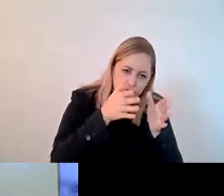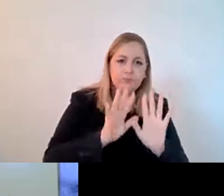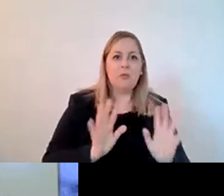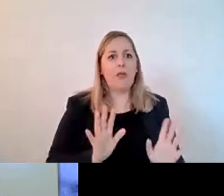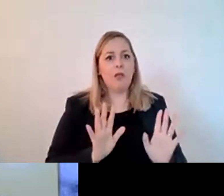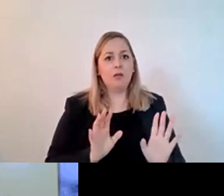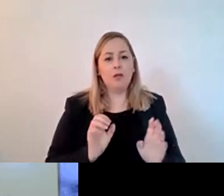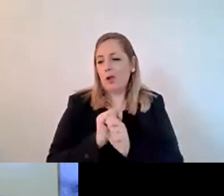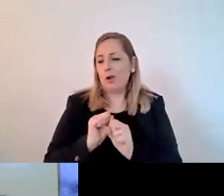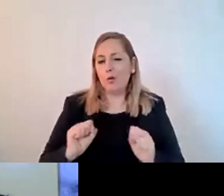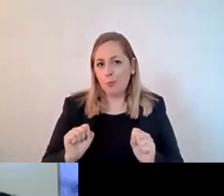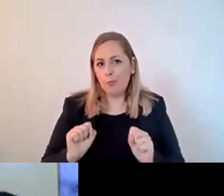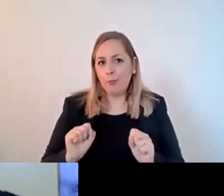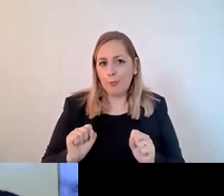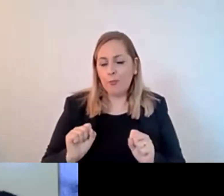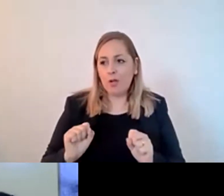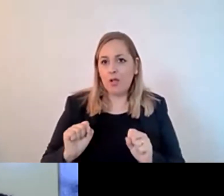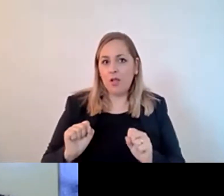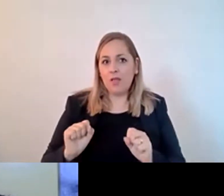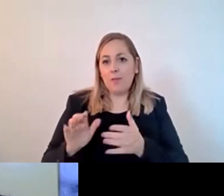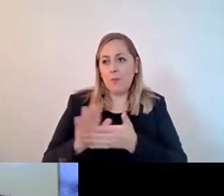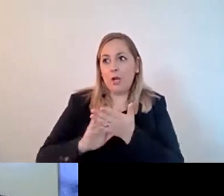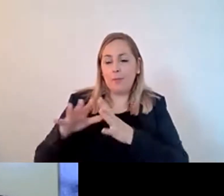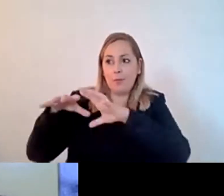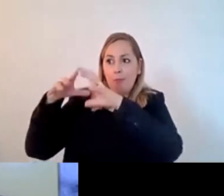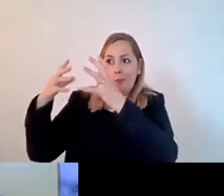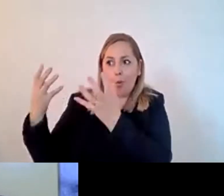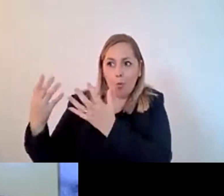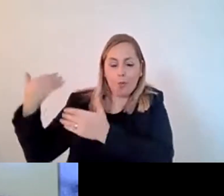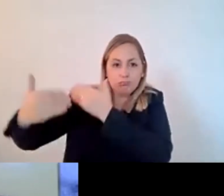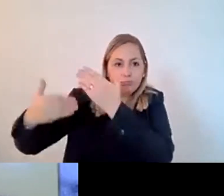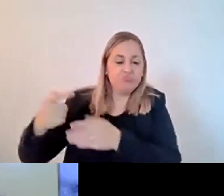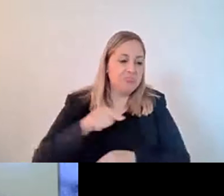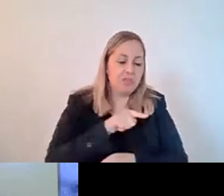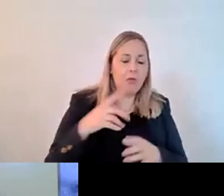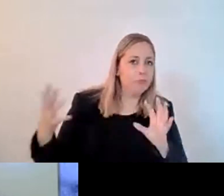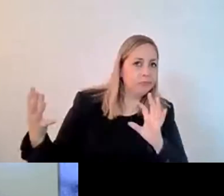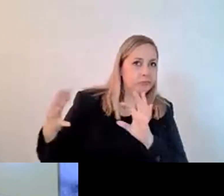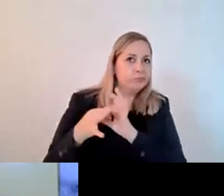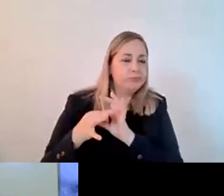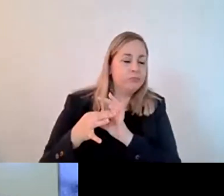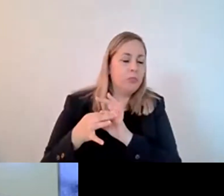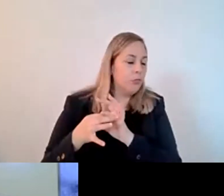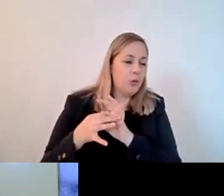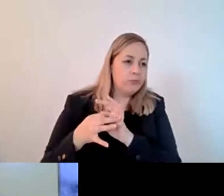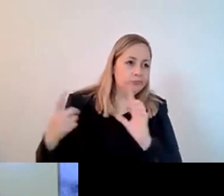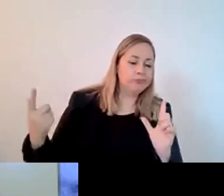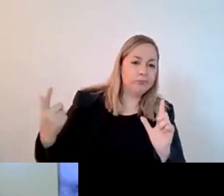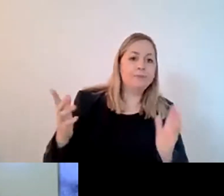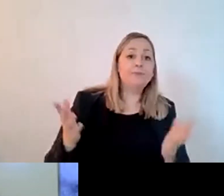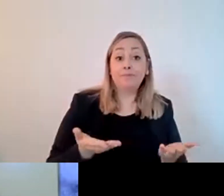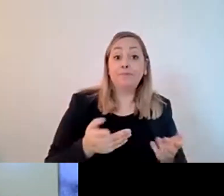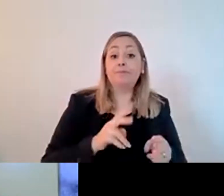son incapaces de que el mundo se está funcionando afuera, pero ellos no se desconectan. Entonces, eso